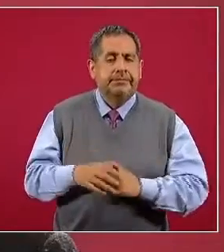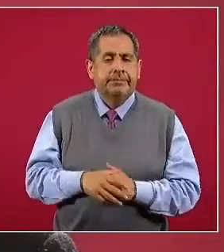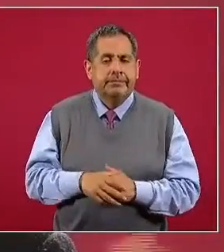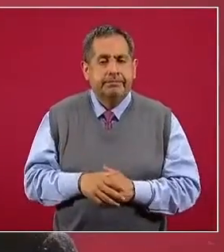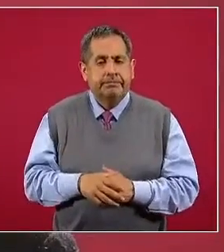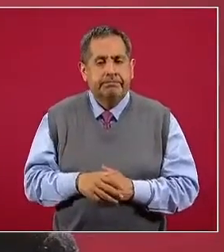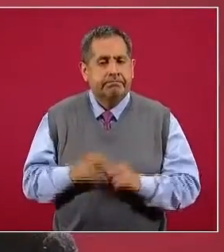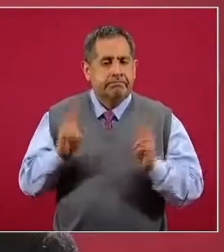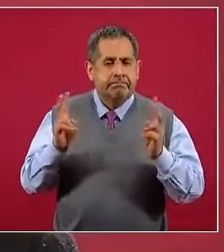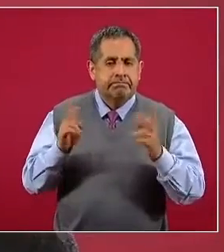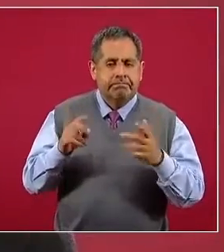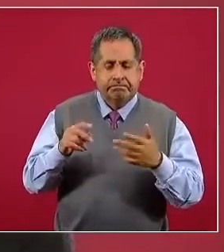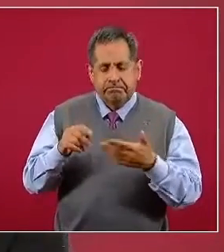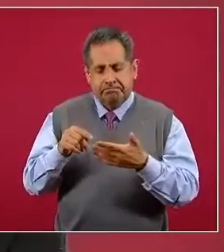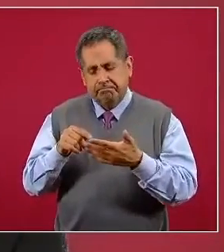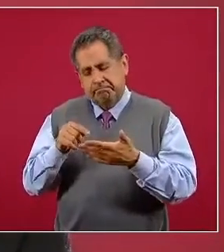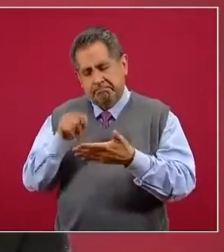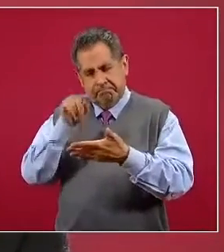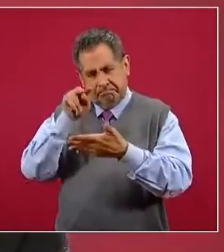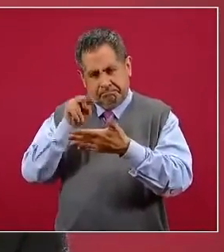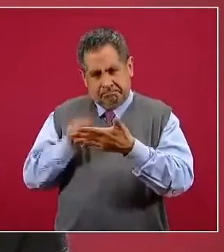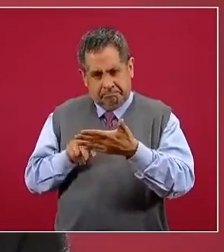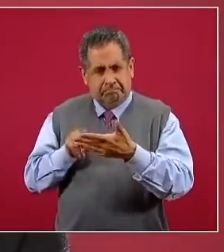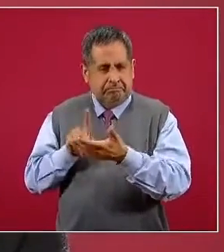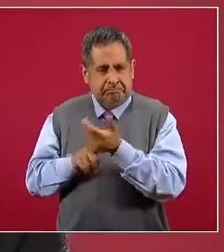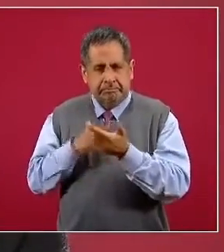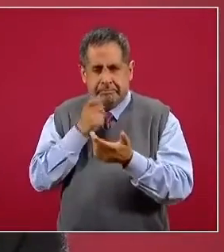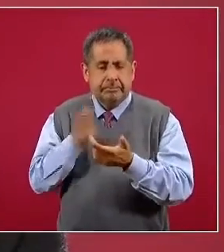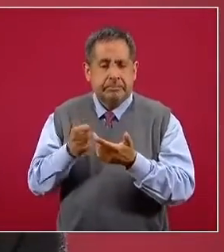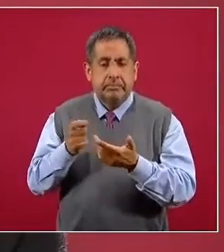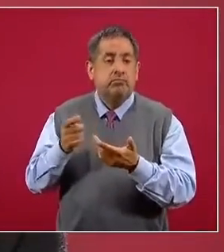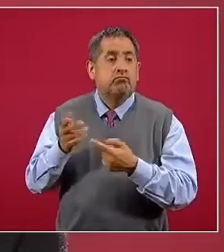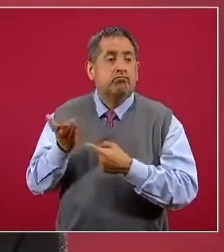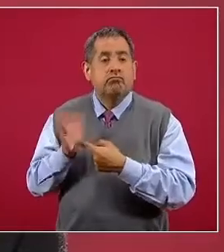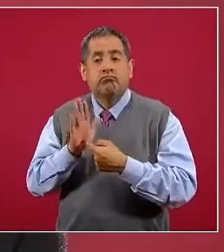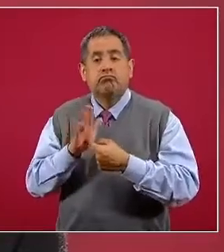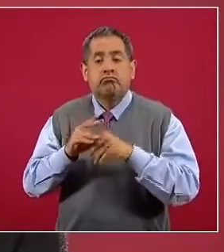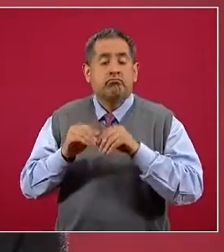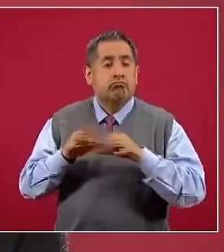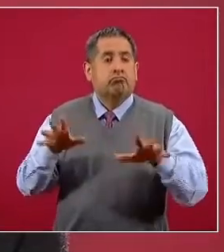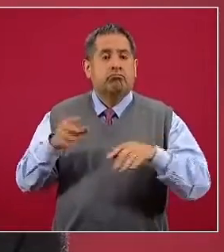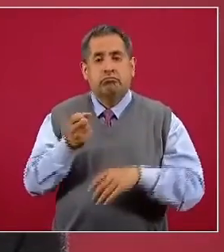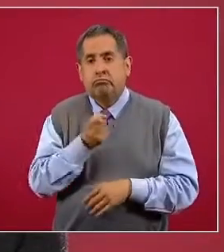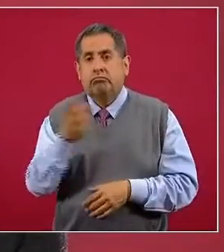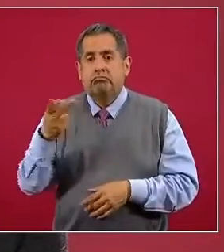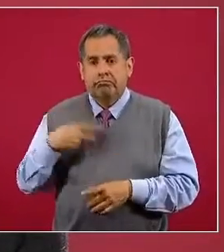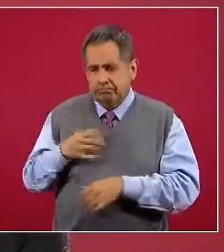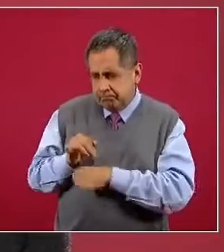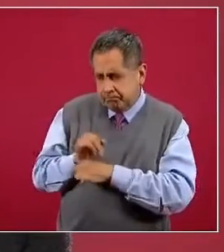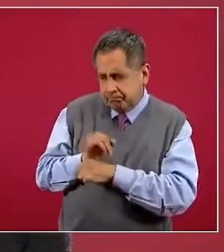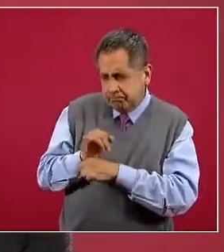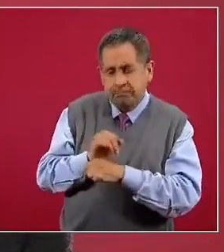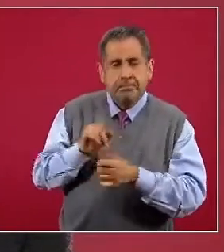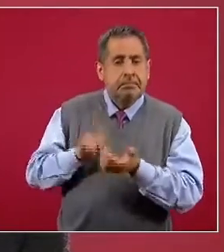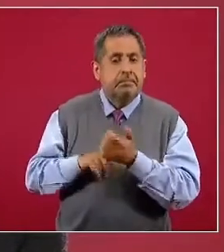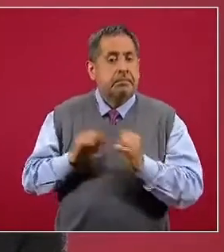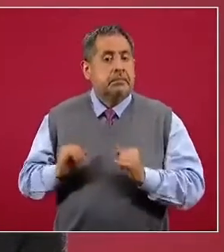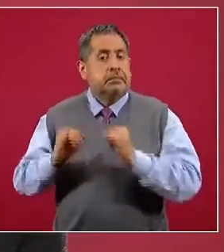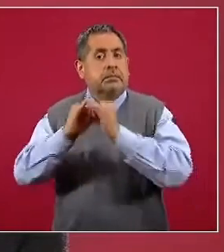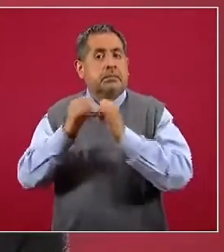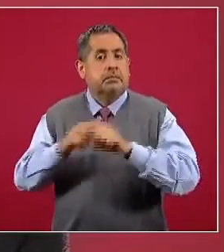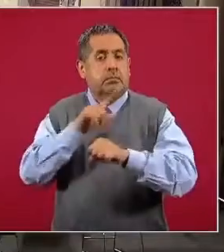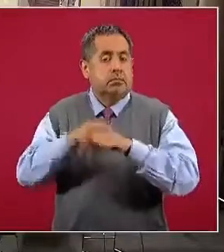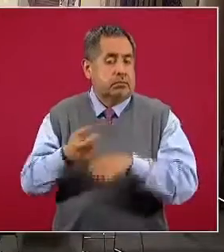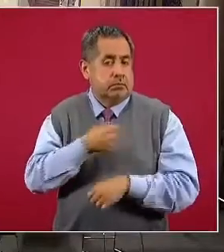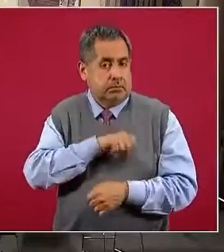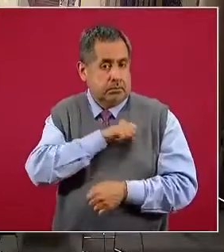vamos a llamarle carta científica, que presentaron varios investigadores de los Institutos Nacionales de Salud de